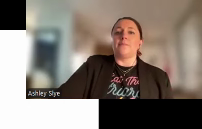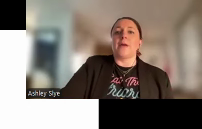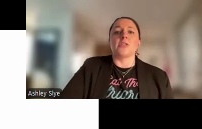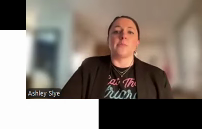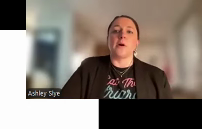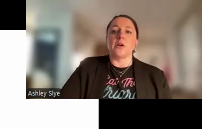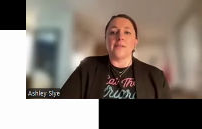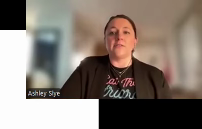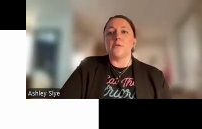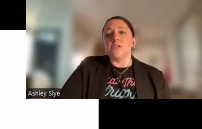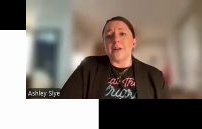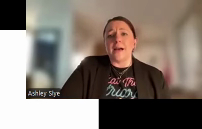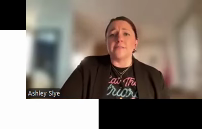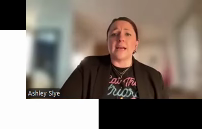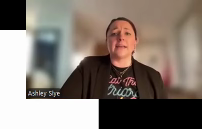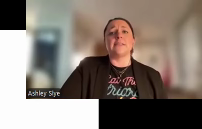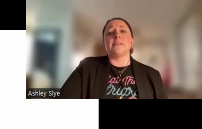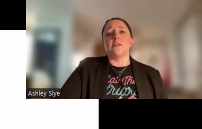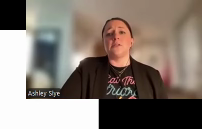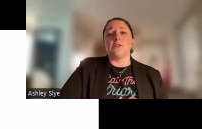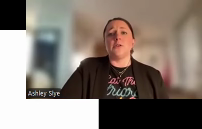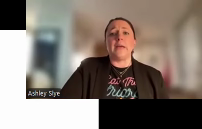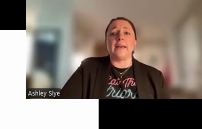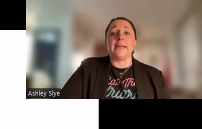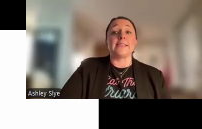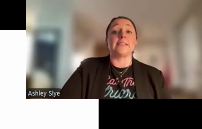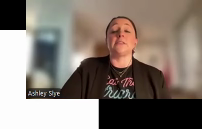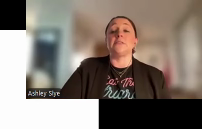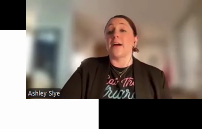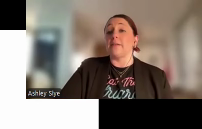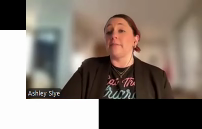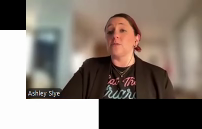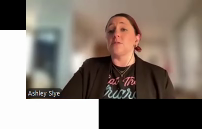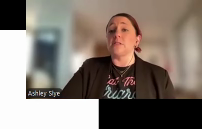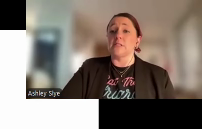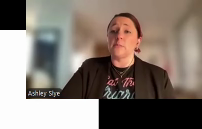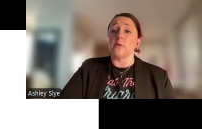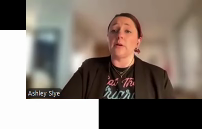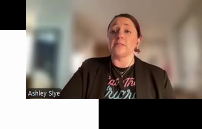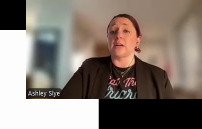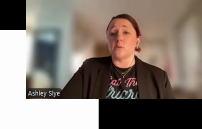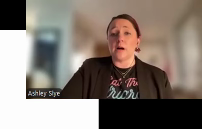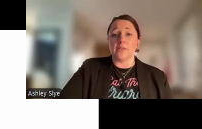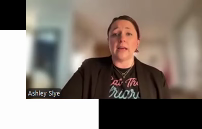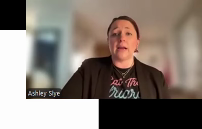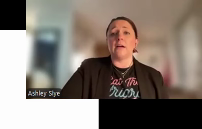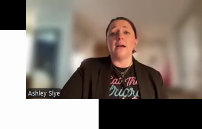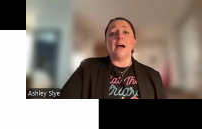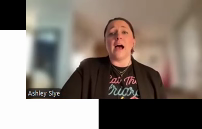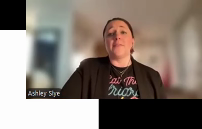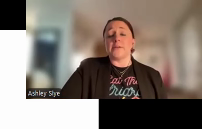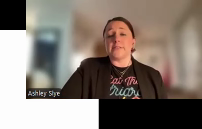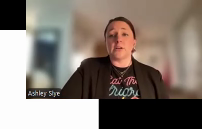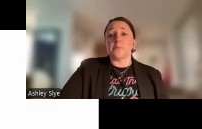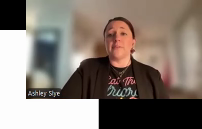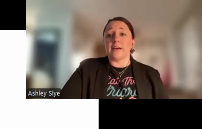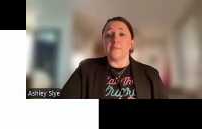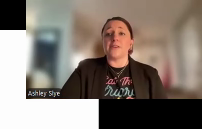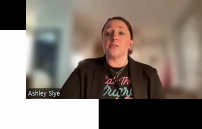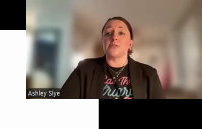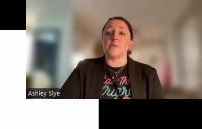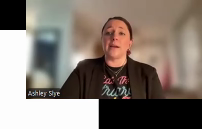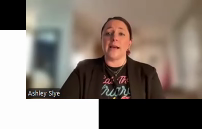Para poder empezar una discusión del PrEP, hay que preguntar, ¿te ha obligado tu pareja a tener sexo? ¿Necesitas ayuda a